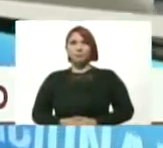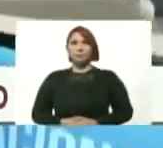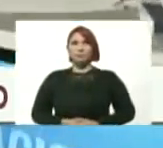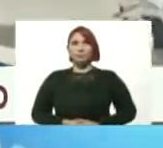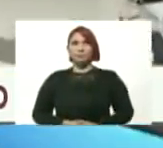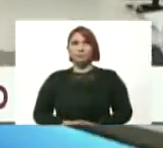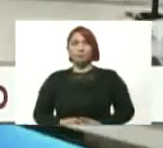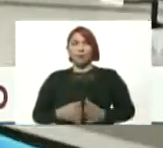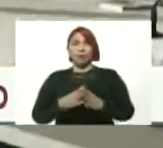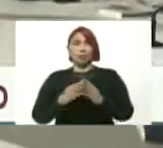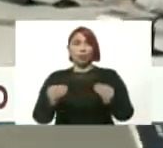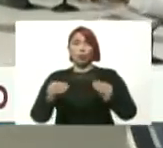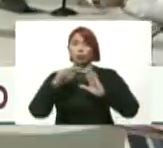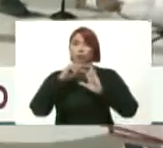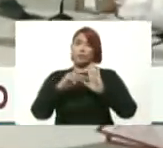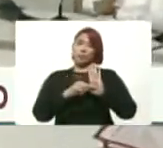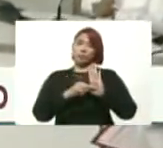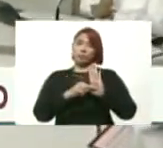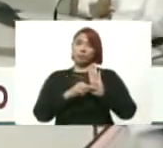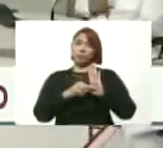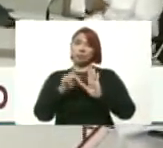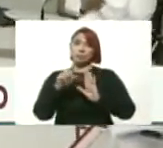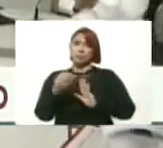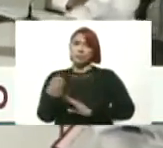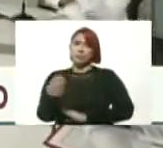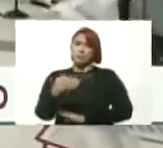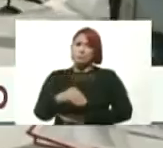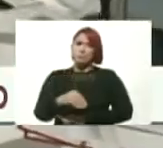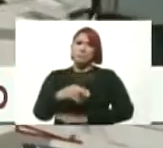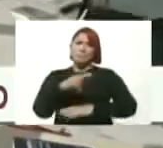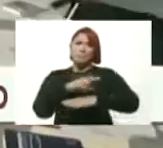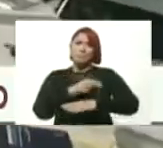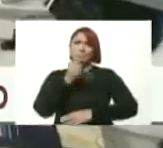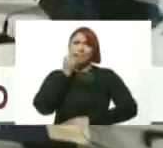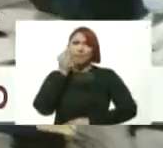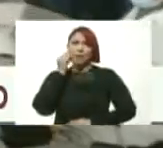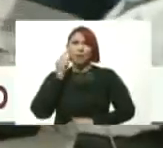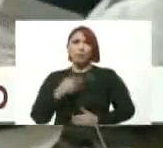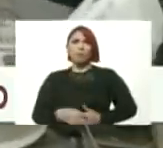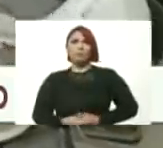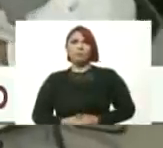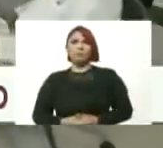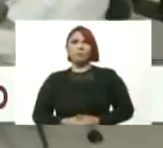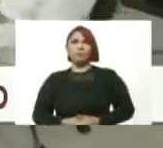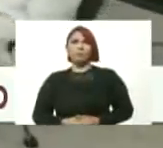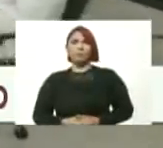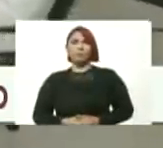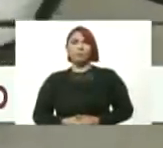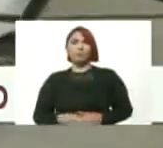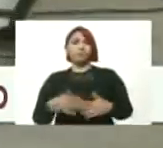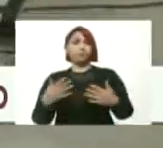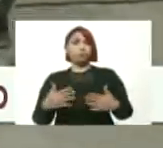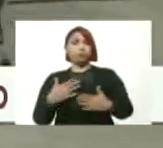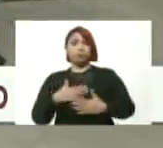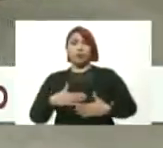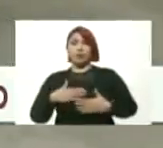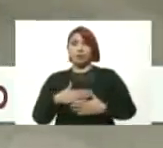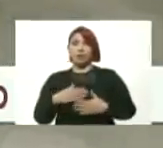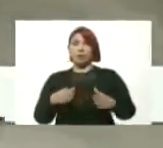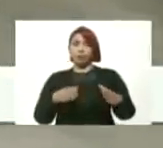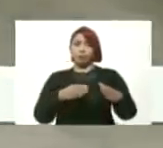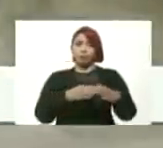a todo nivel inclusive hay médicos y médicas de mucha calidad del sector privado